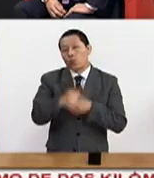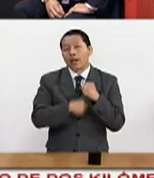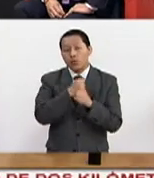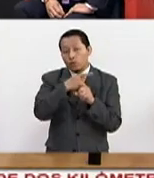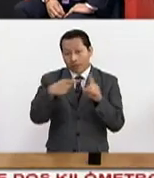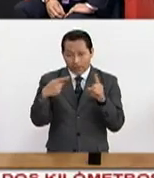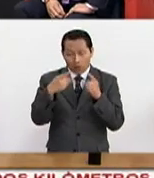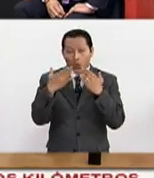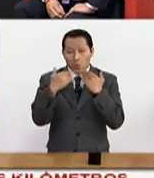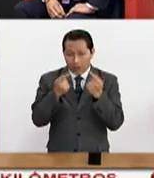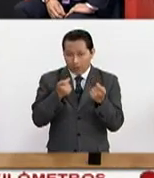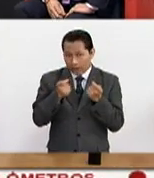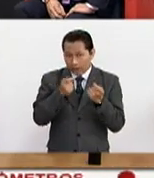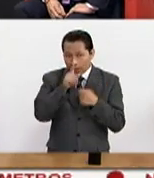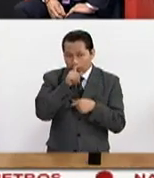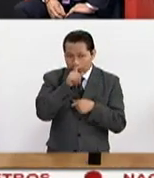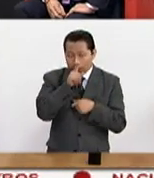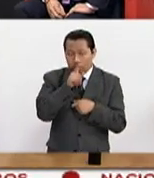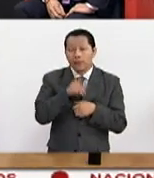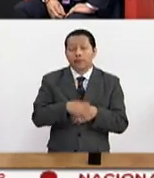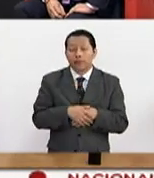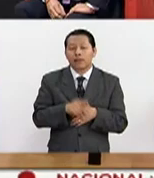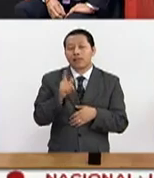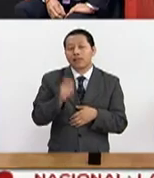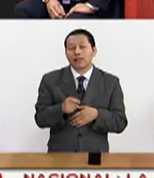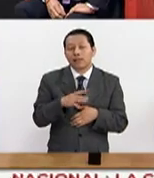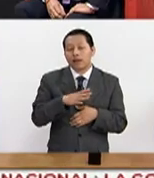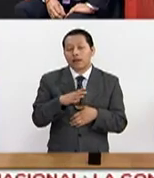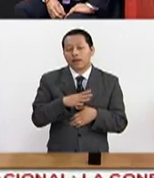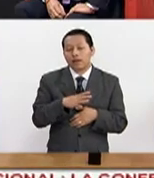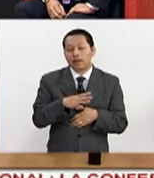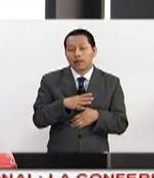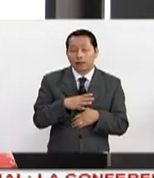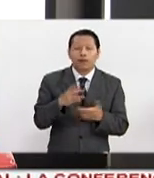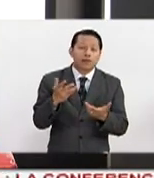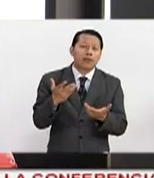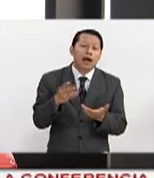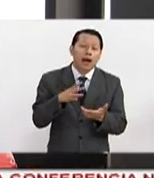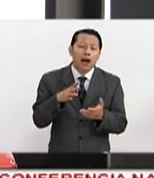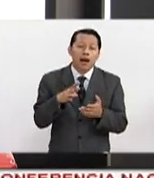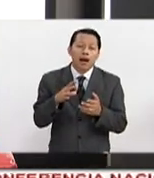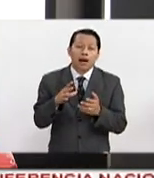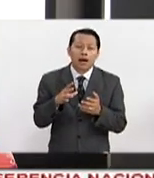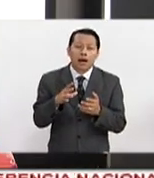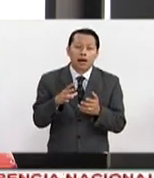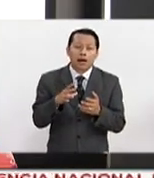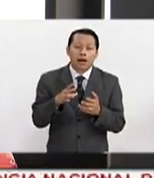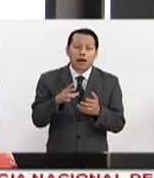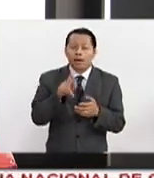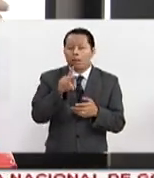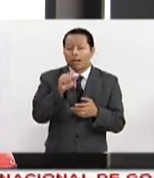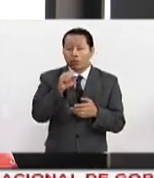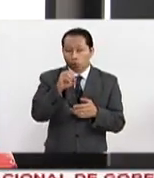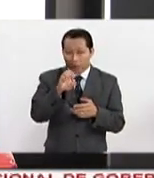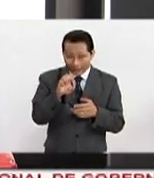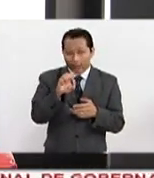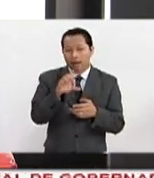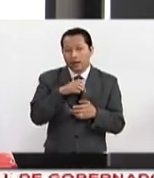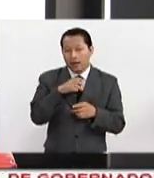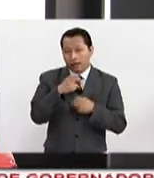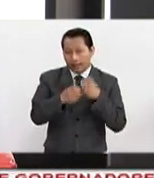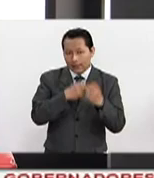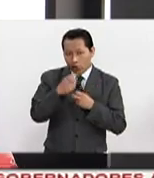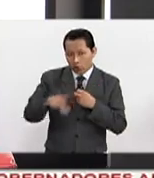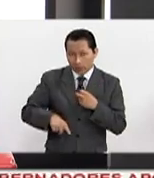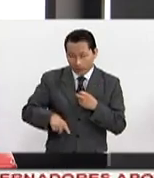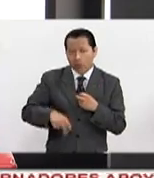que tardar en salir investido. Pues bueno, han sido el PSOE ha sido crítico del gobierno,